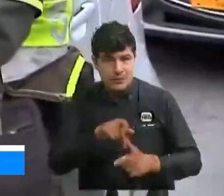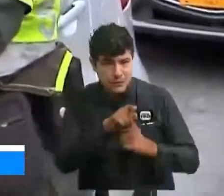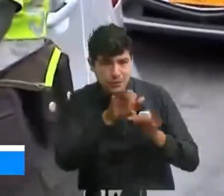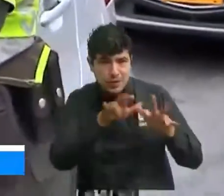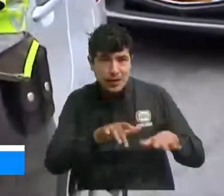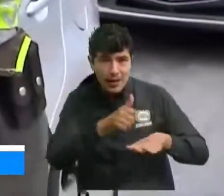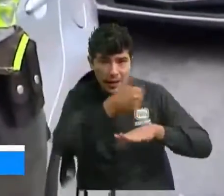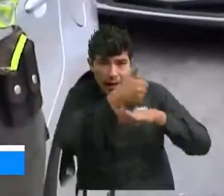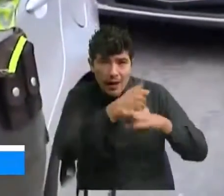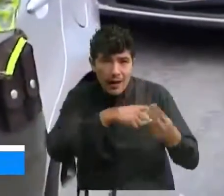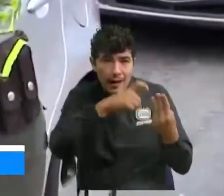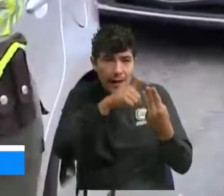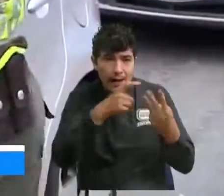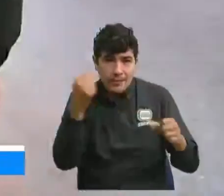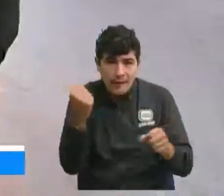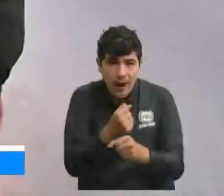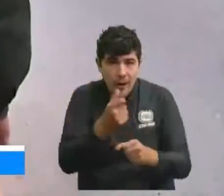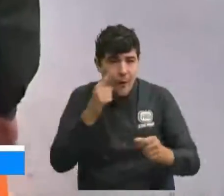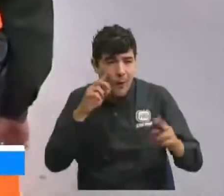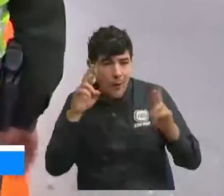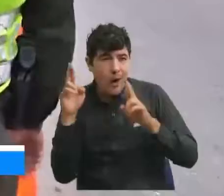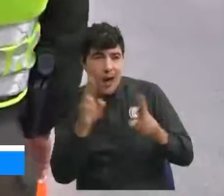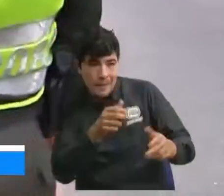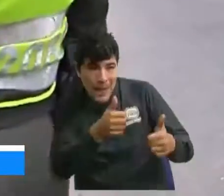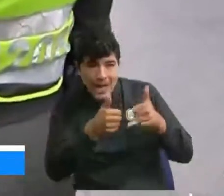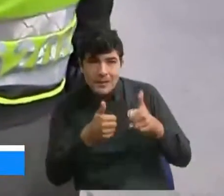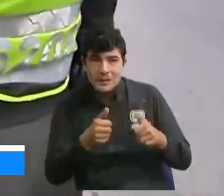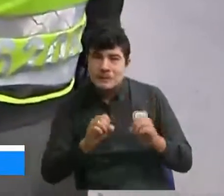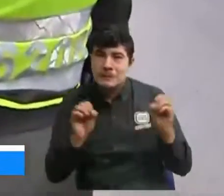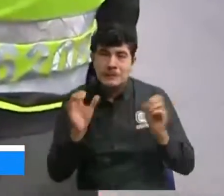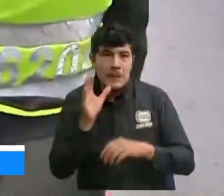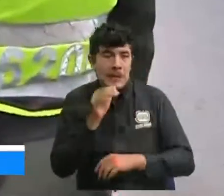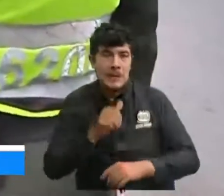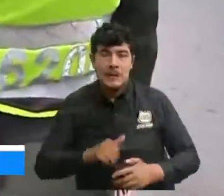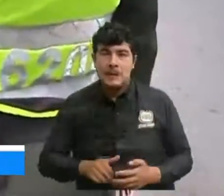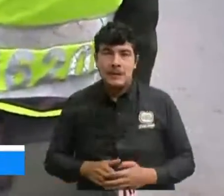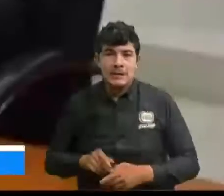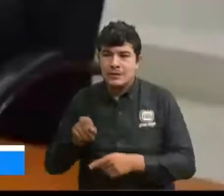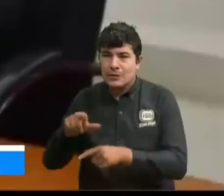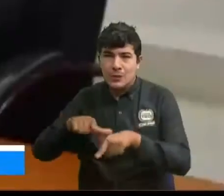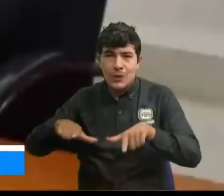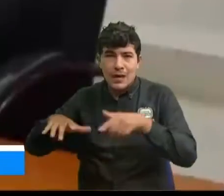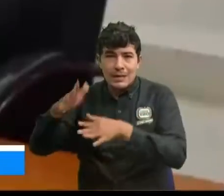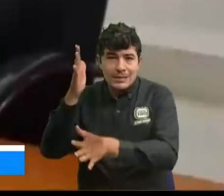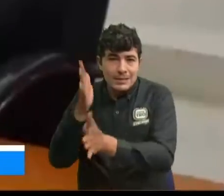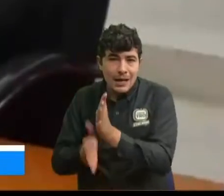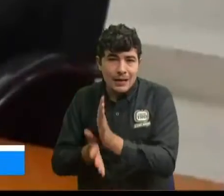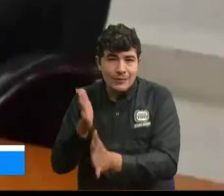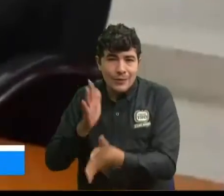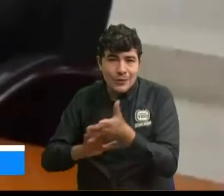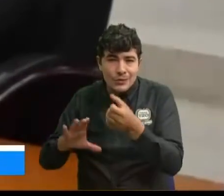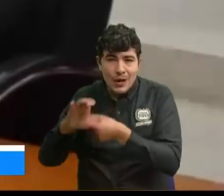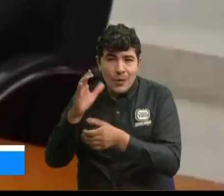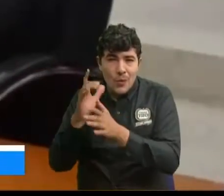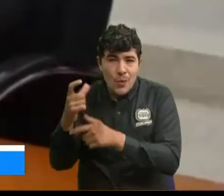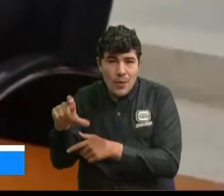de Tránsito y Transporte. Total en el centro de la ciudad. El caos total